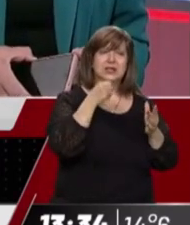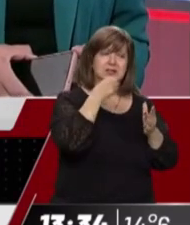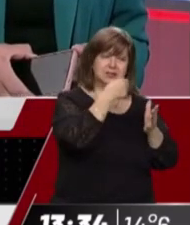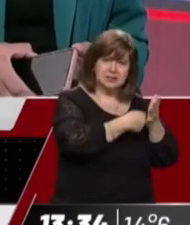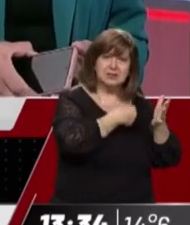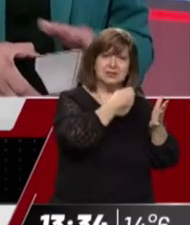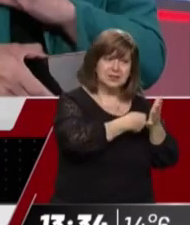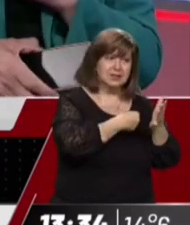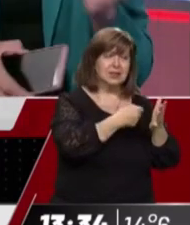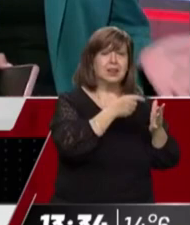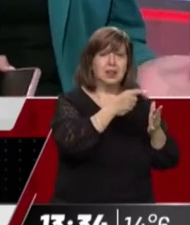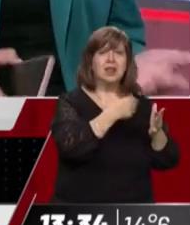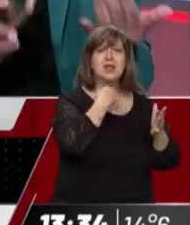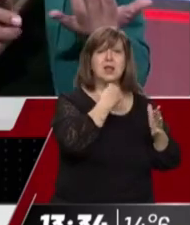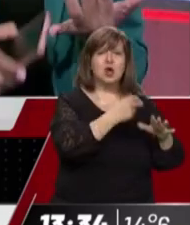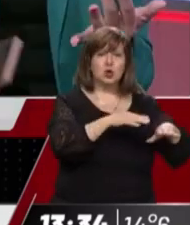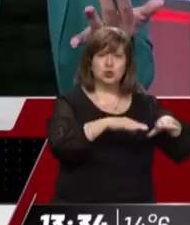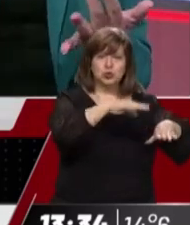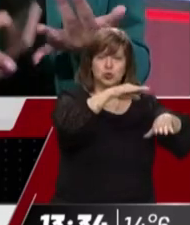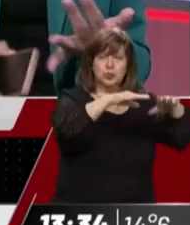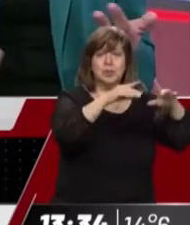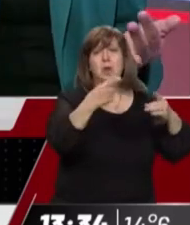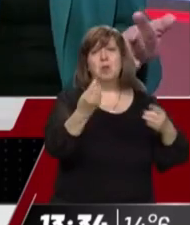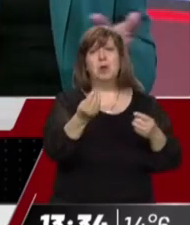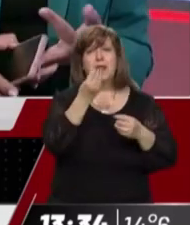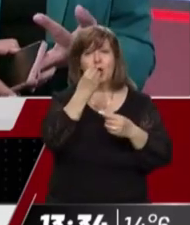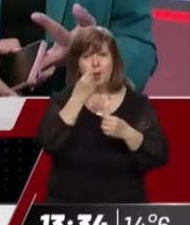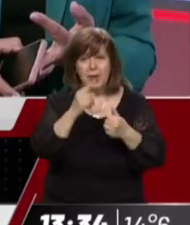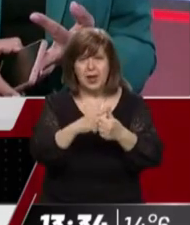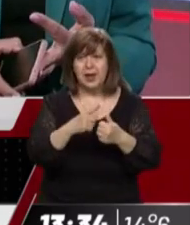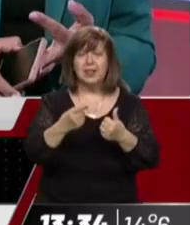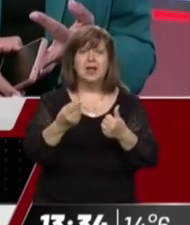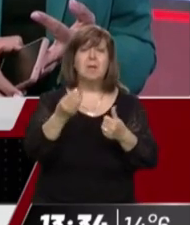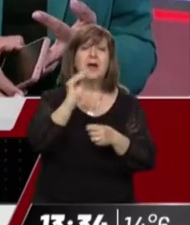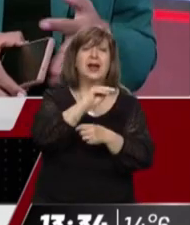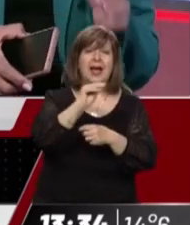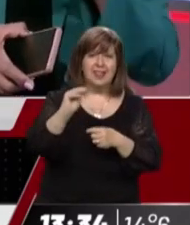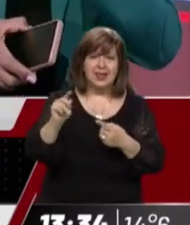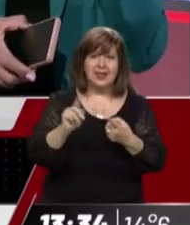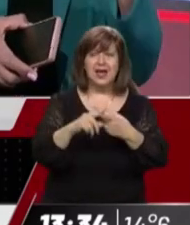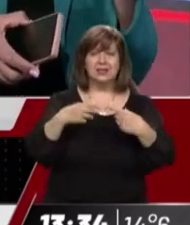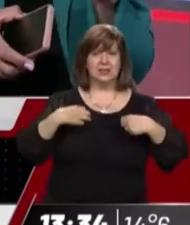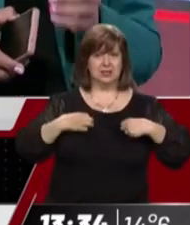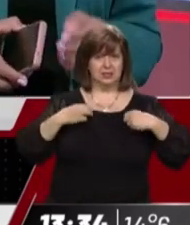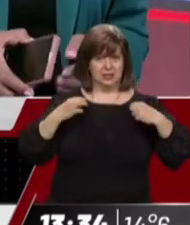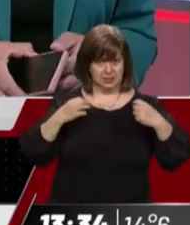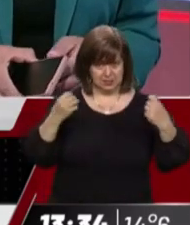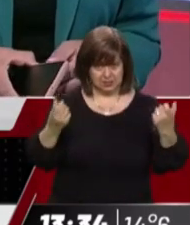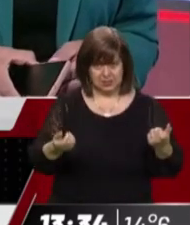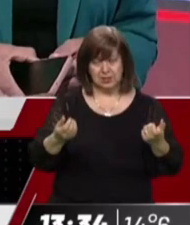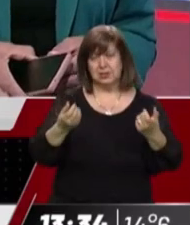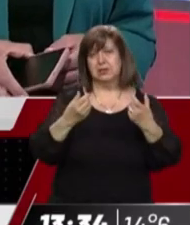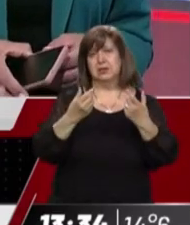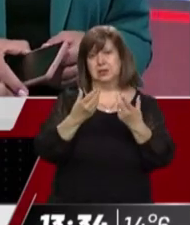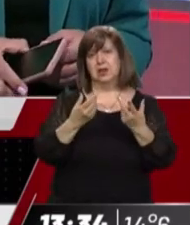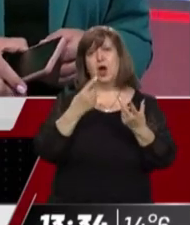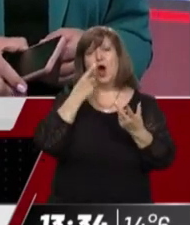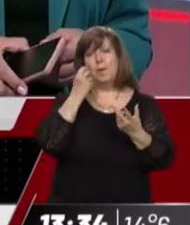ayuda. Desde lo que puedan ayudar, mercadería, zapatillas, ropa para los chicos, son hombres y una mujer grande también. Y